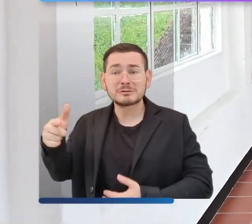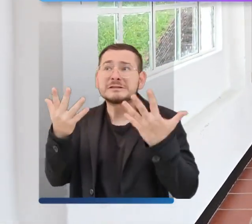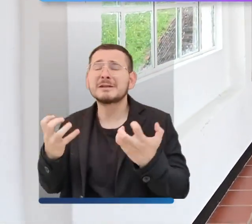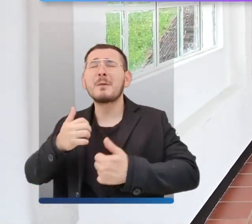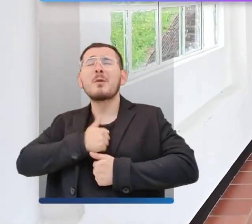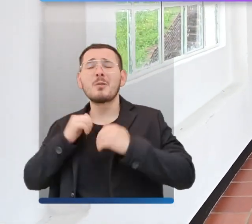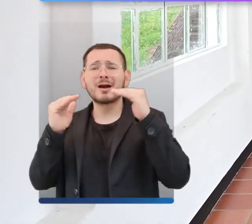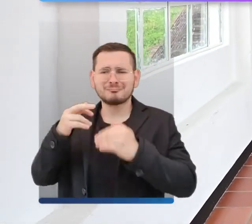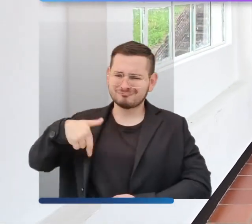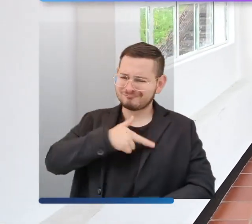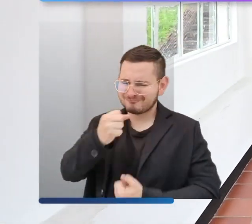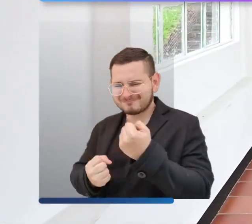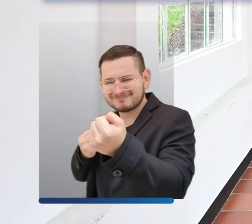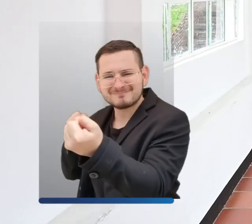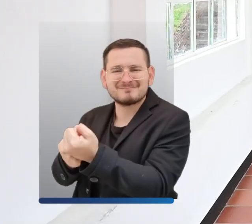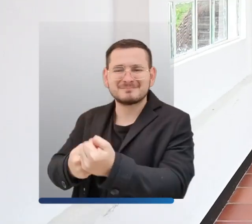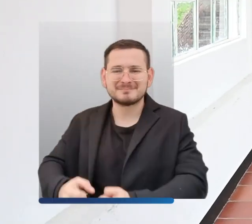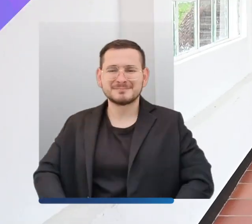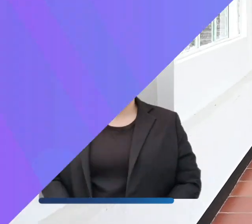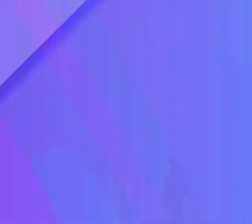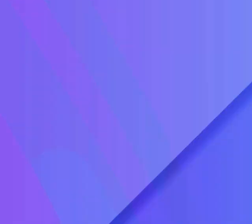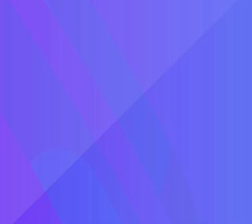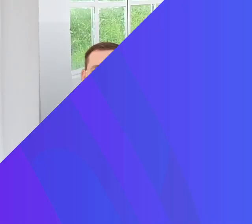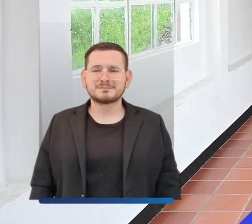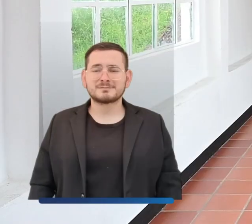personas que sueñan con tener su casa propia.